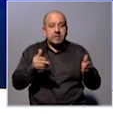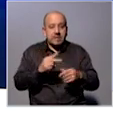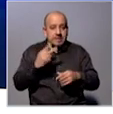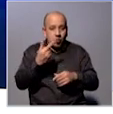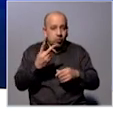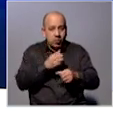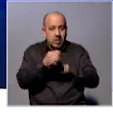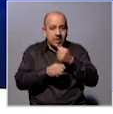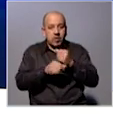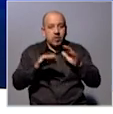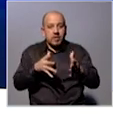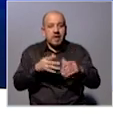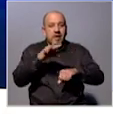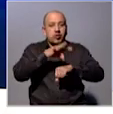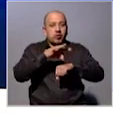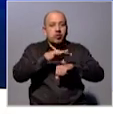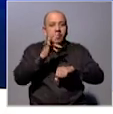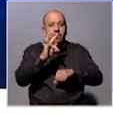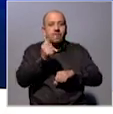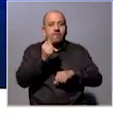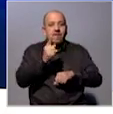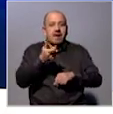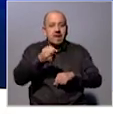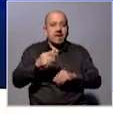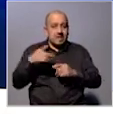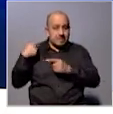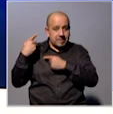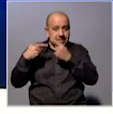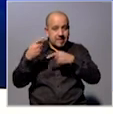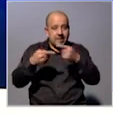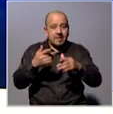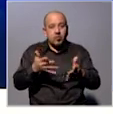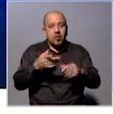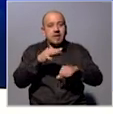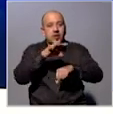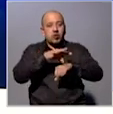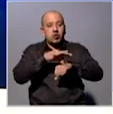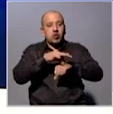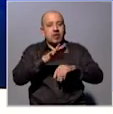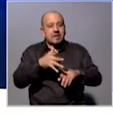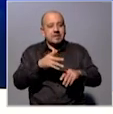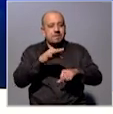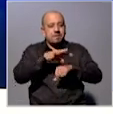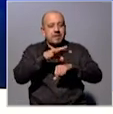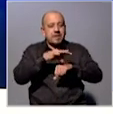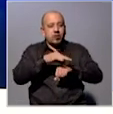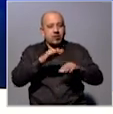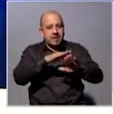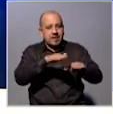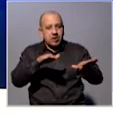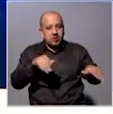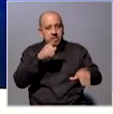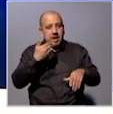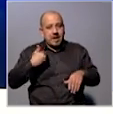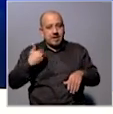segunda temporada de Doctor Faga, la serie protagonizada por Eduardo Faganello, que es un pediatra argentino